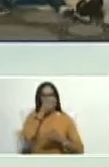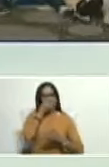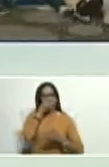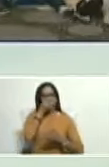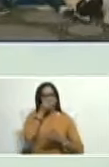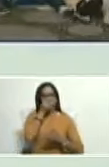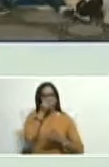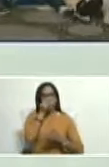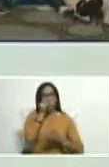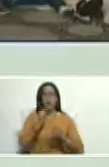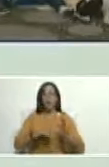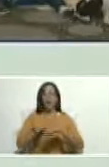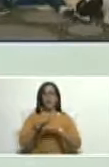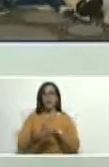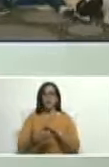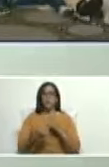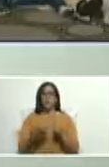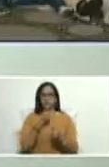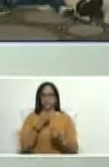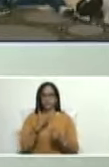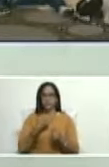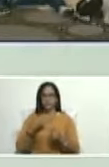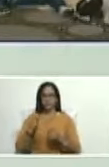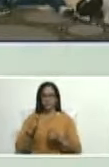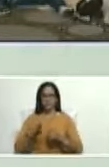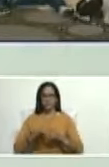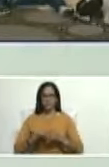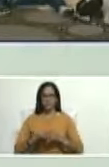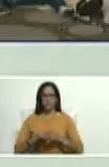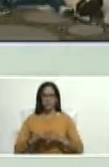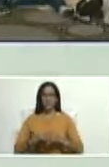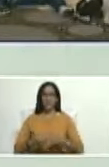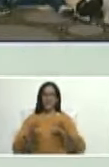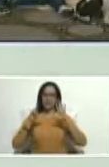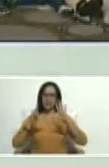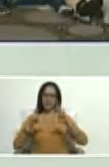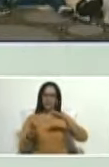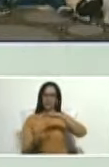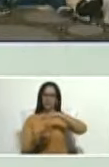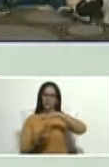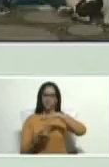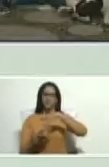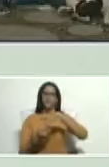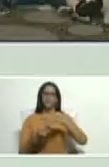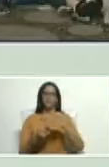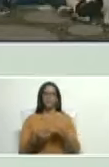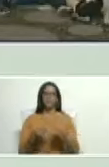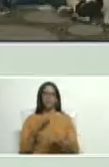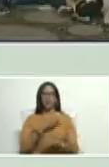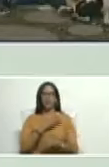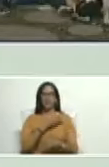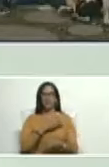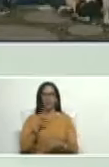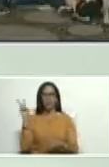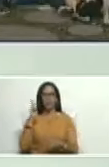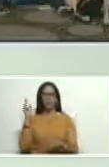uno de los planes más bellos que hay del séptimo vértice de la gran misión Venezuela